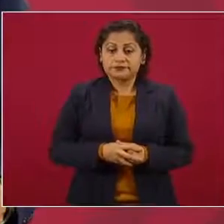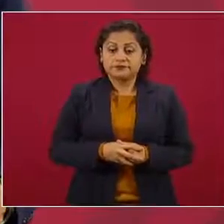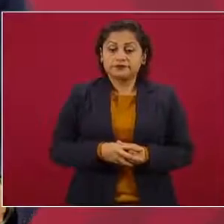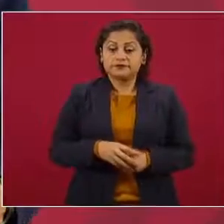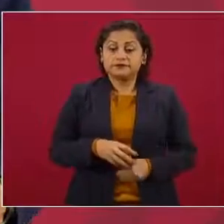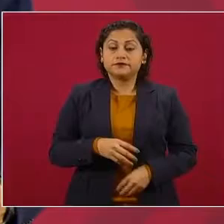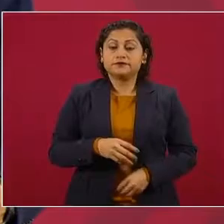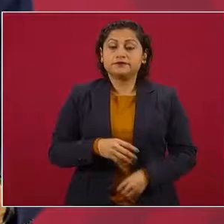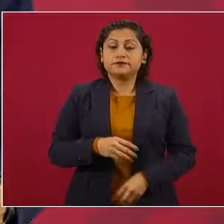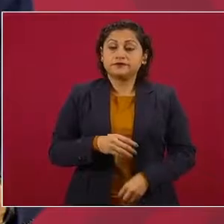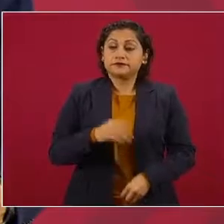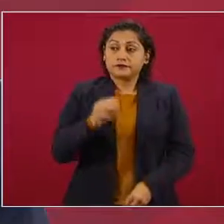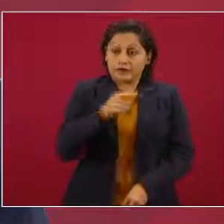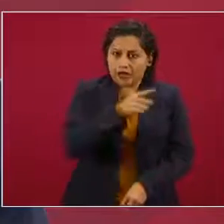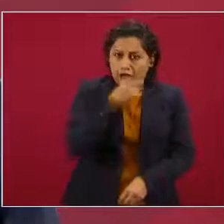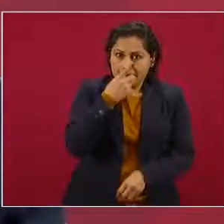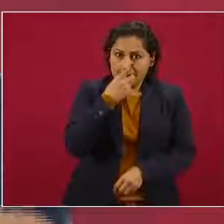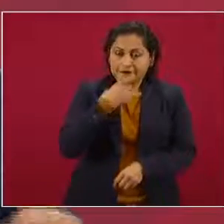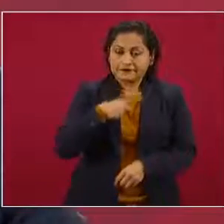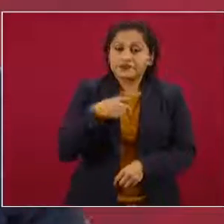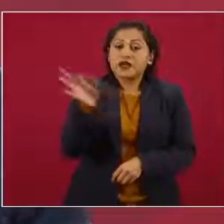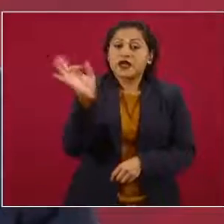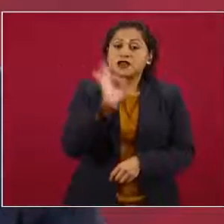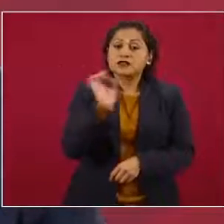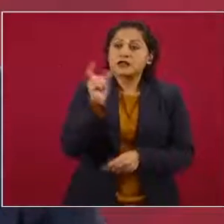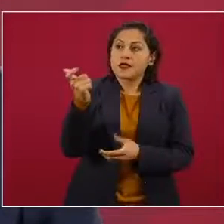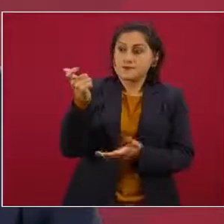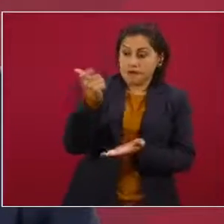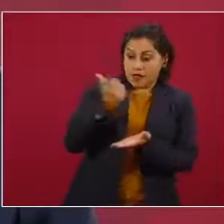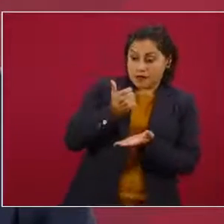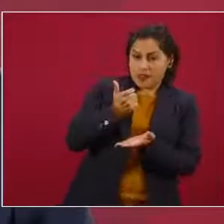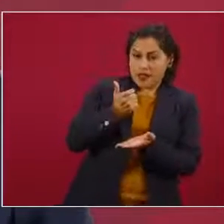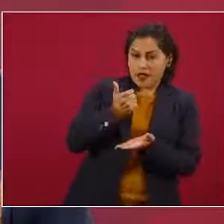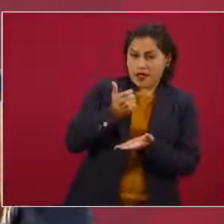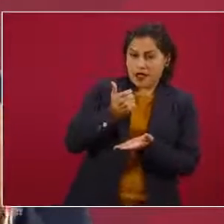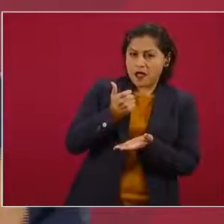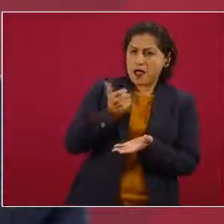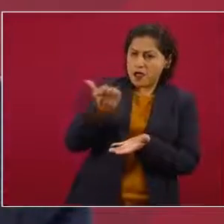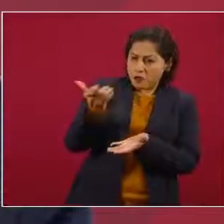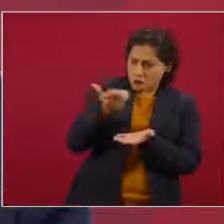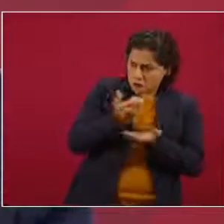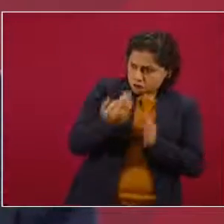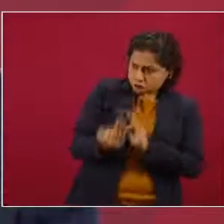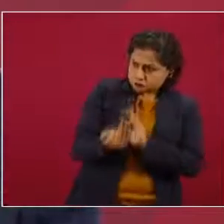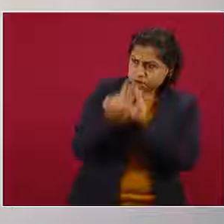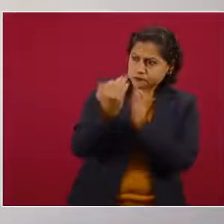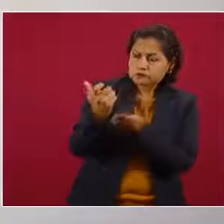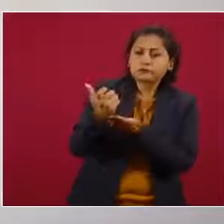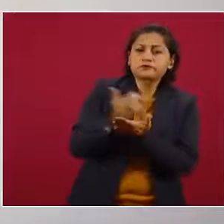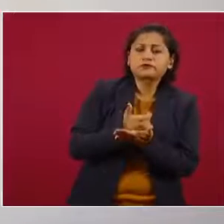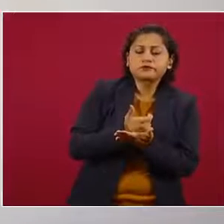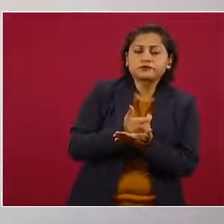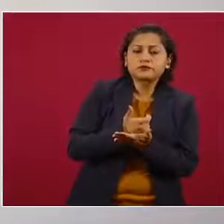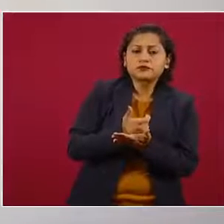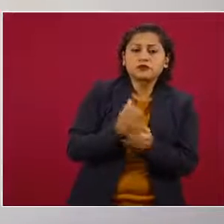nos mande, que sea directo, si no, no nos va a llegar,